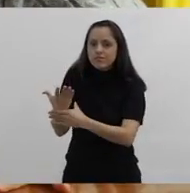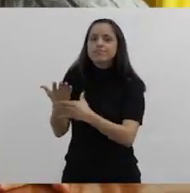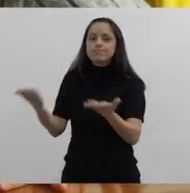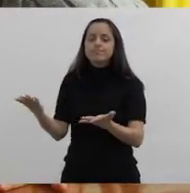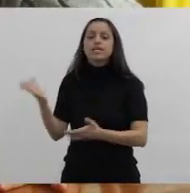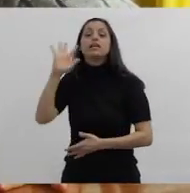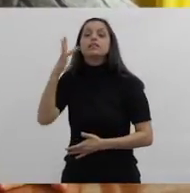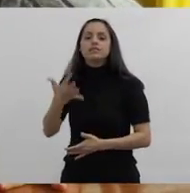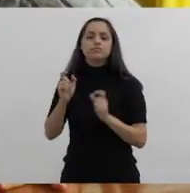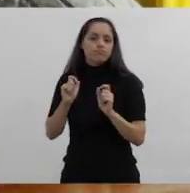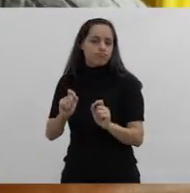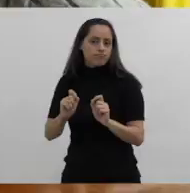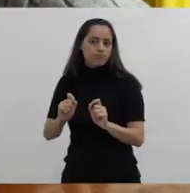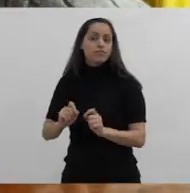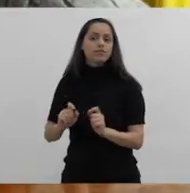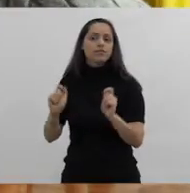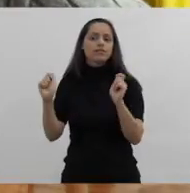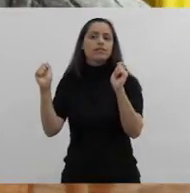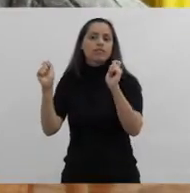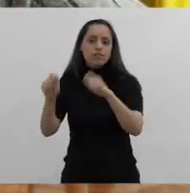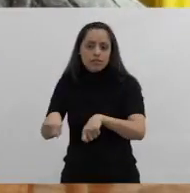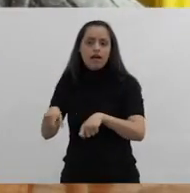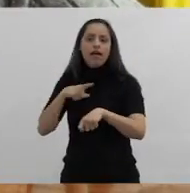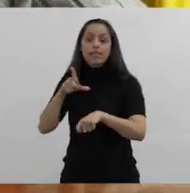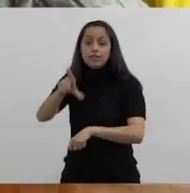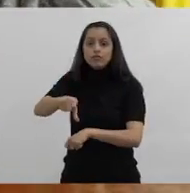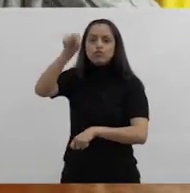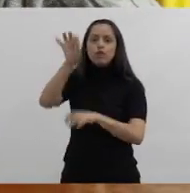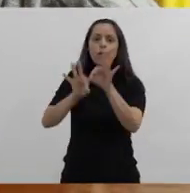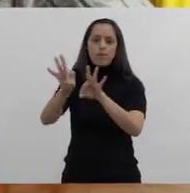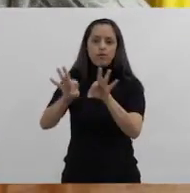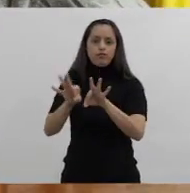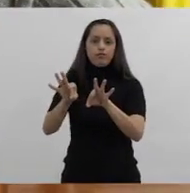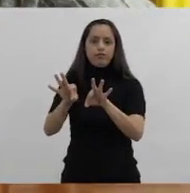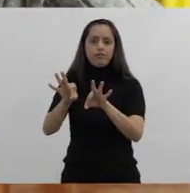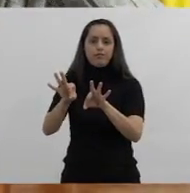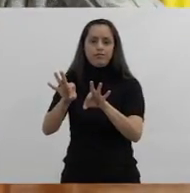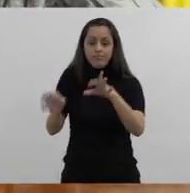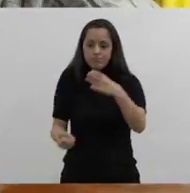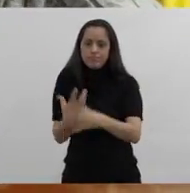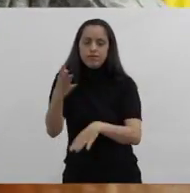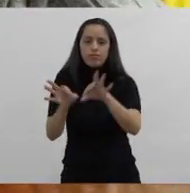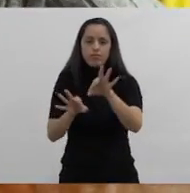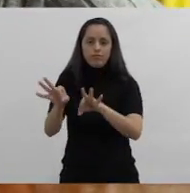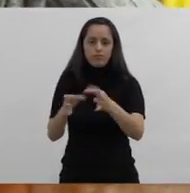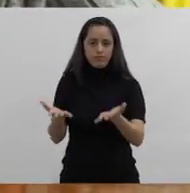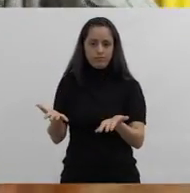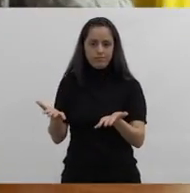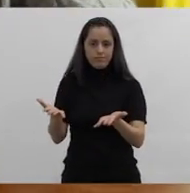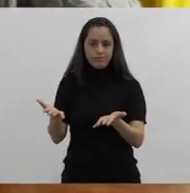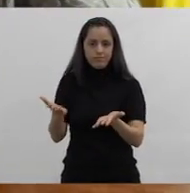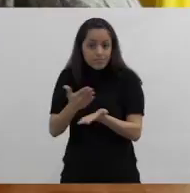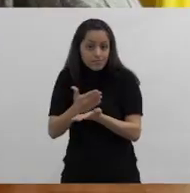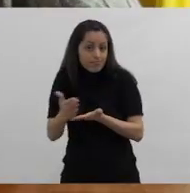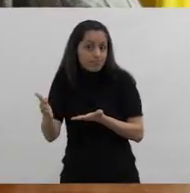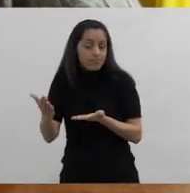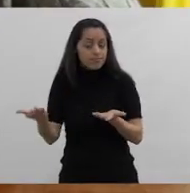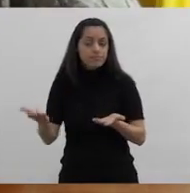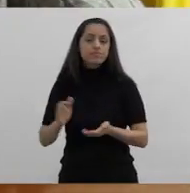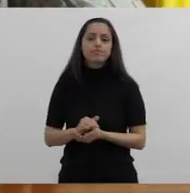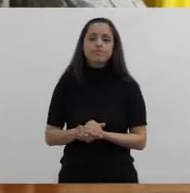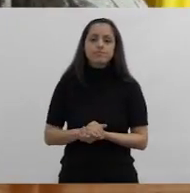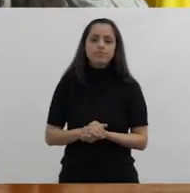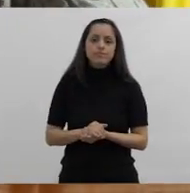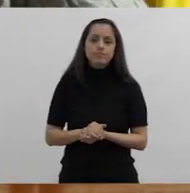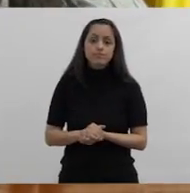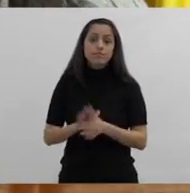proyecto y la verdad es que no les dimos posibilidad de que eligieran proyectos, les bajamos los proyectos.